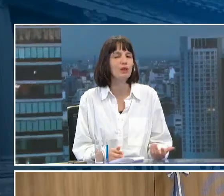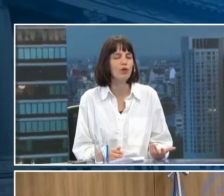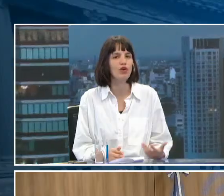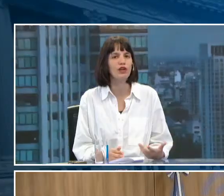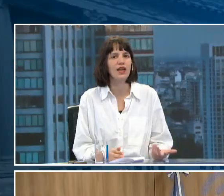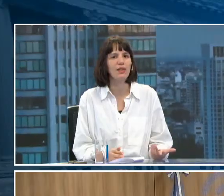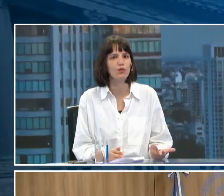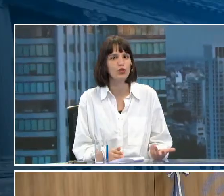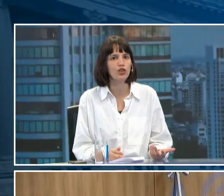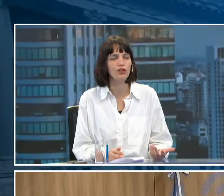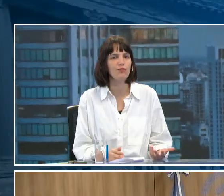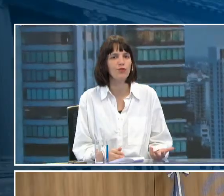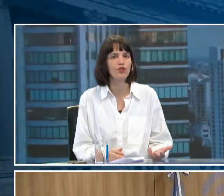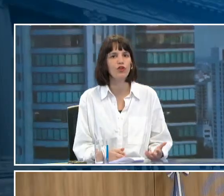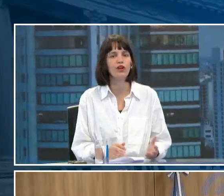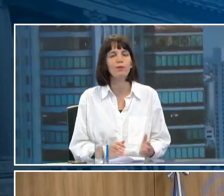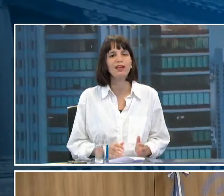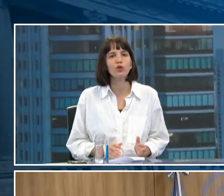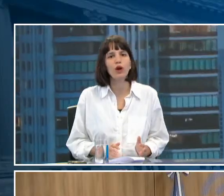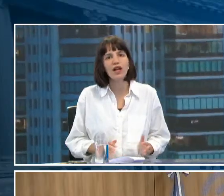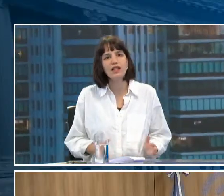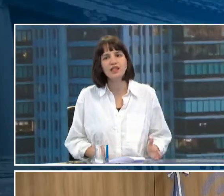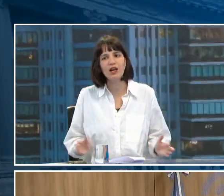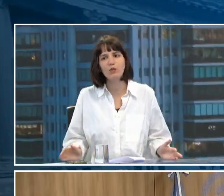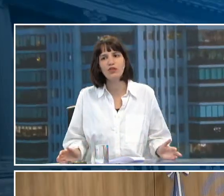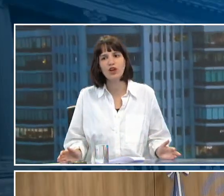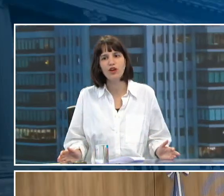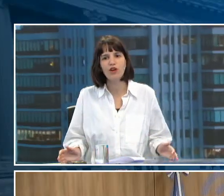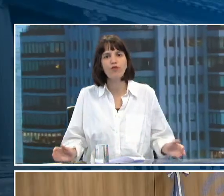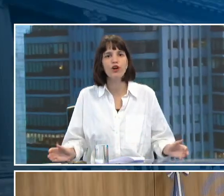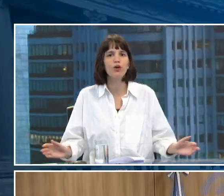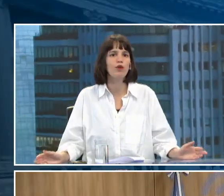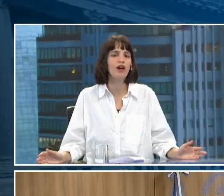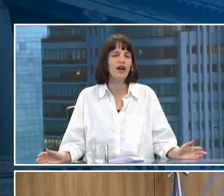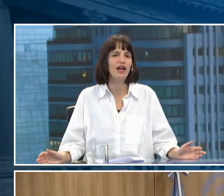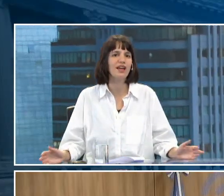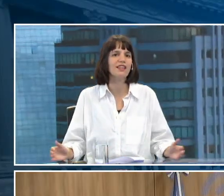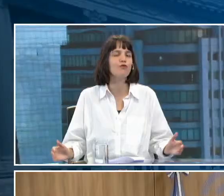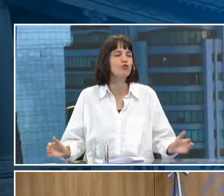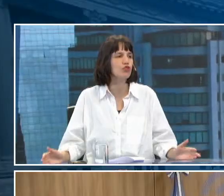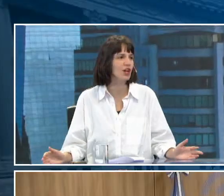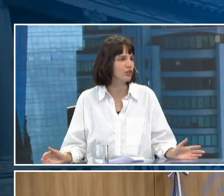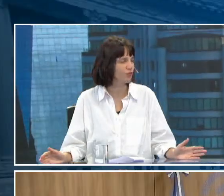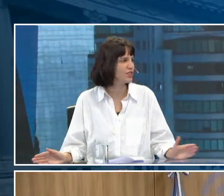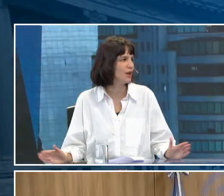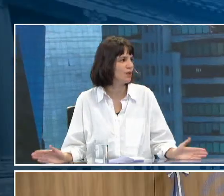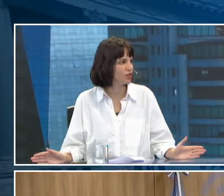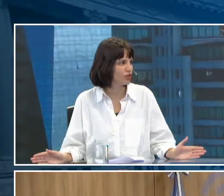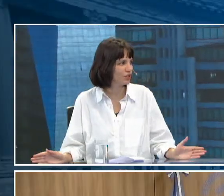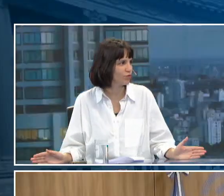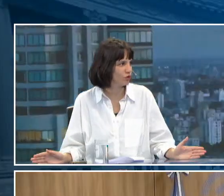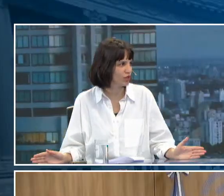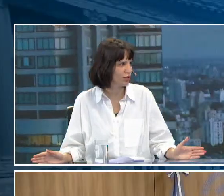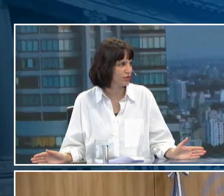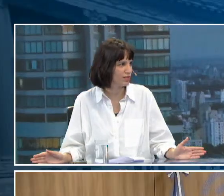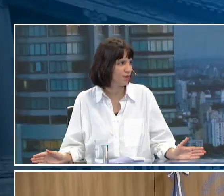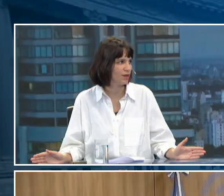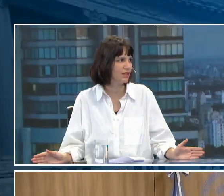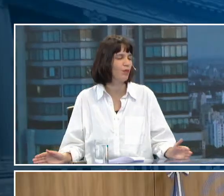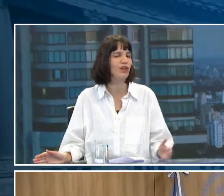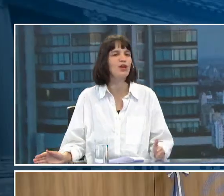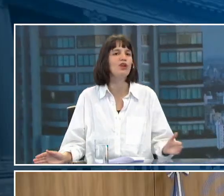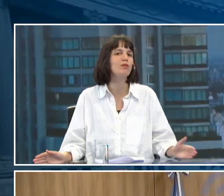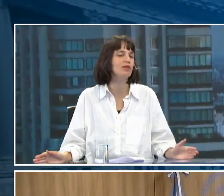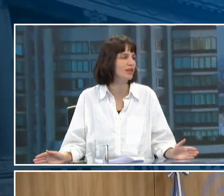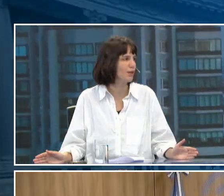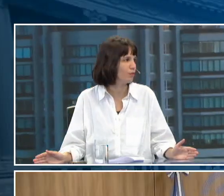un temor, que es la discusión de fondo, respecto a si la comisión fue convocada, está funcionando oficialmente o no está funcionando oficialmente.